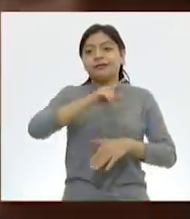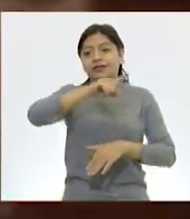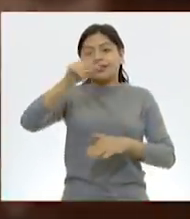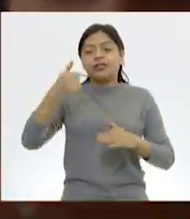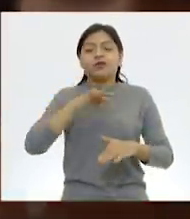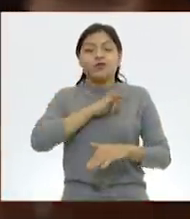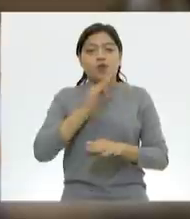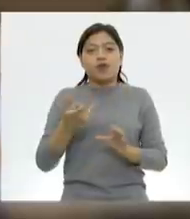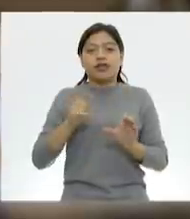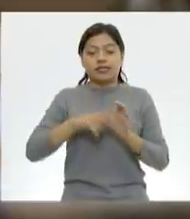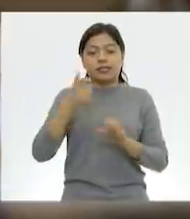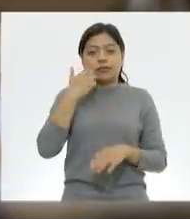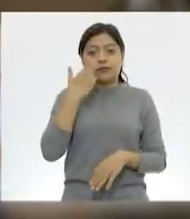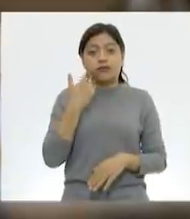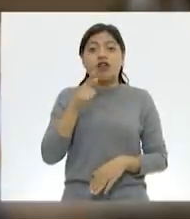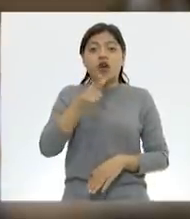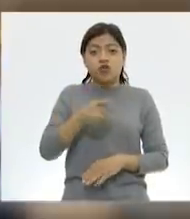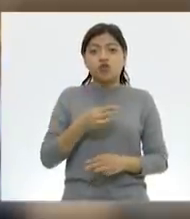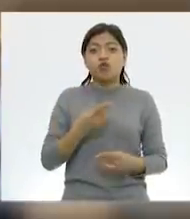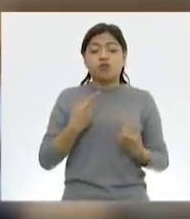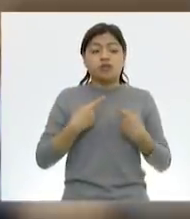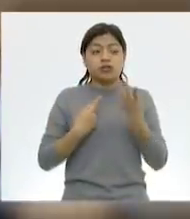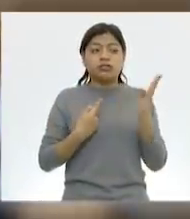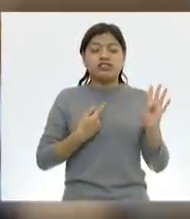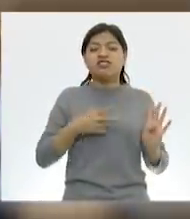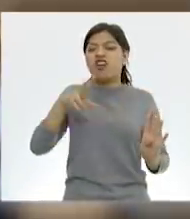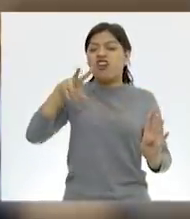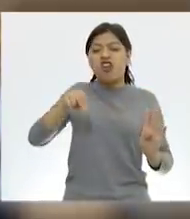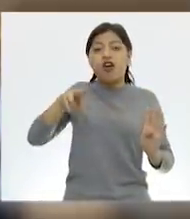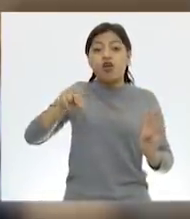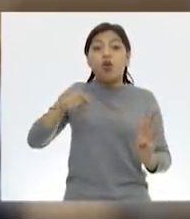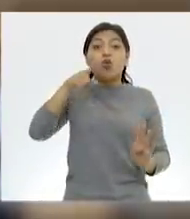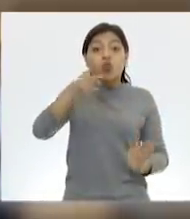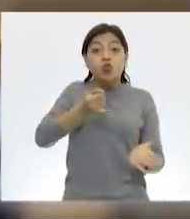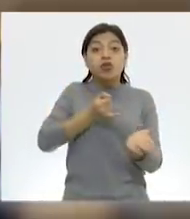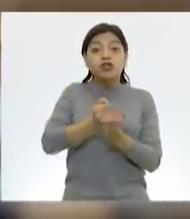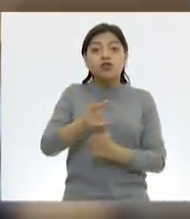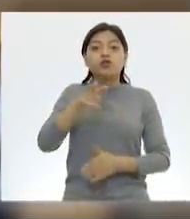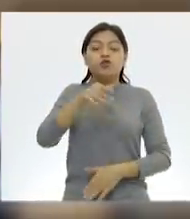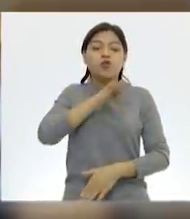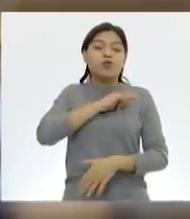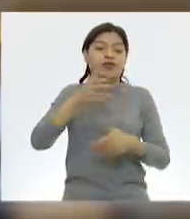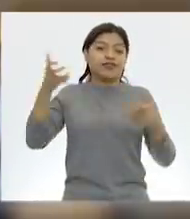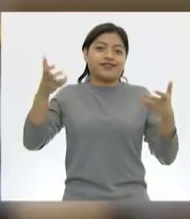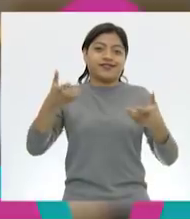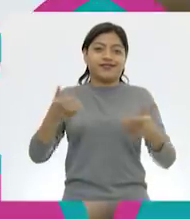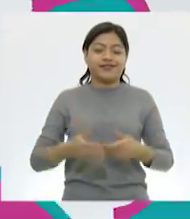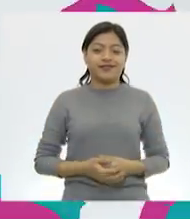El mundo te puede decir que no, pero está en ti demostrar lo que puedes ser.